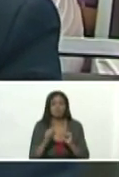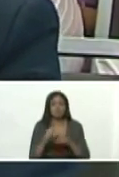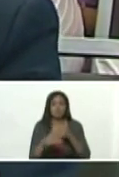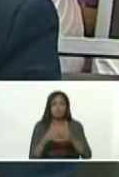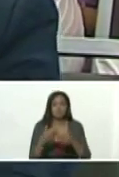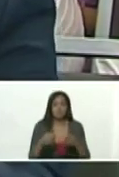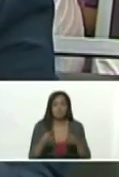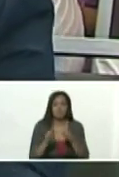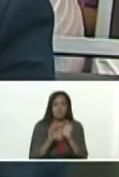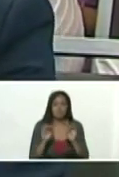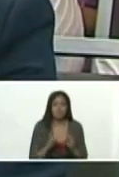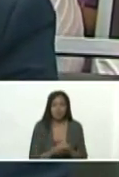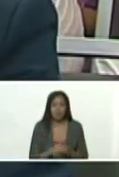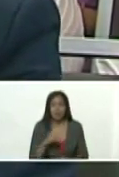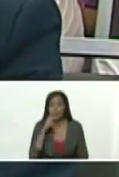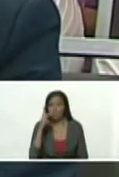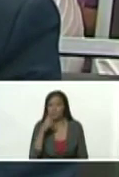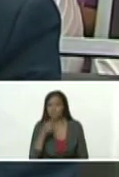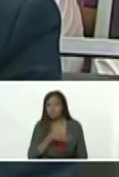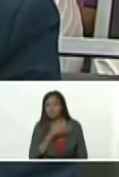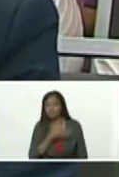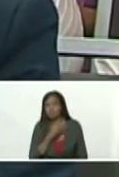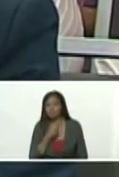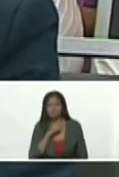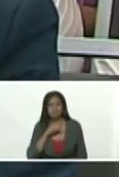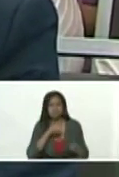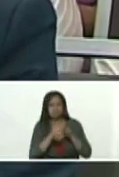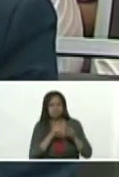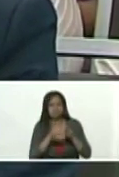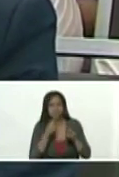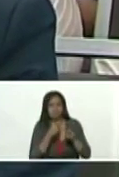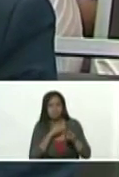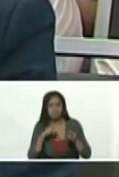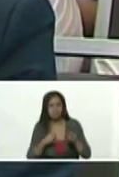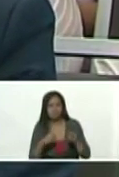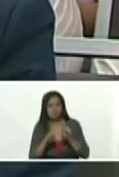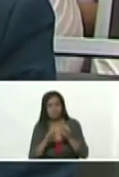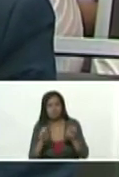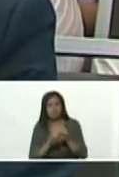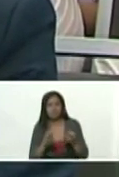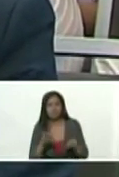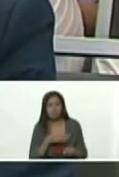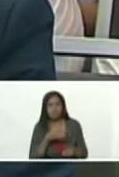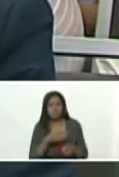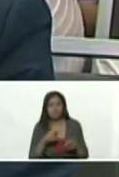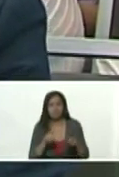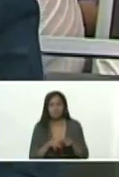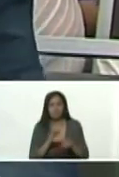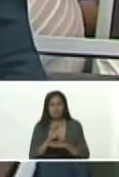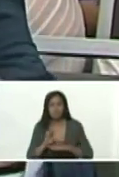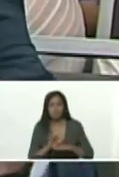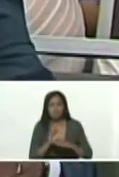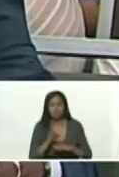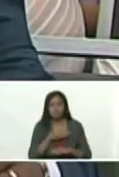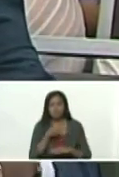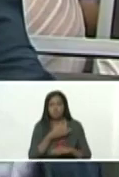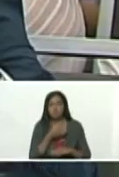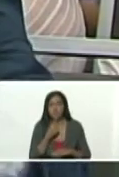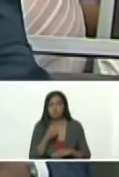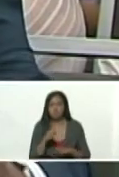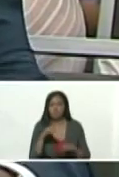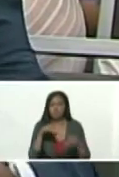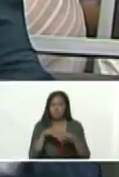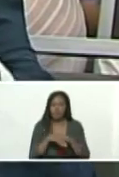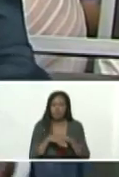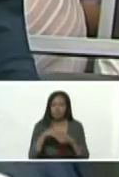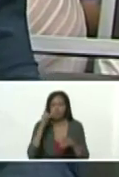prosecución. Por eso las políticas sociales que nos han criticado, diciendo que tenemos una educación sociológica, por la protección social, allá están los zapatos de los